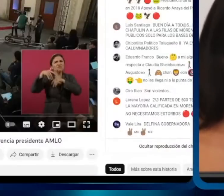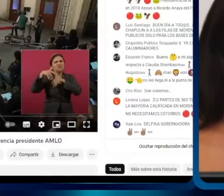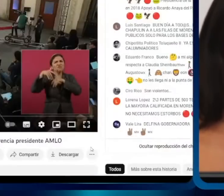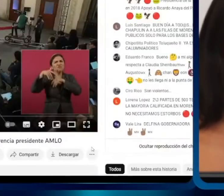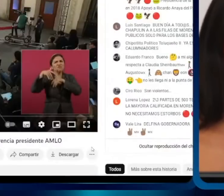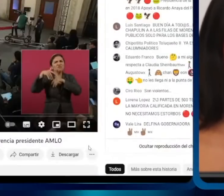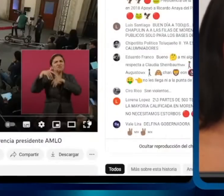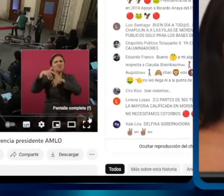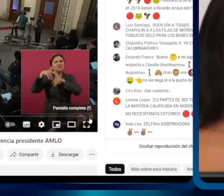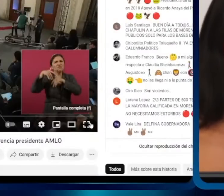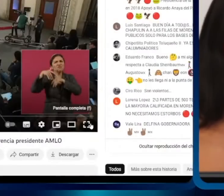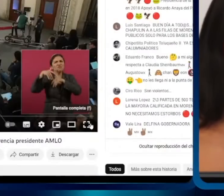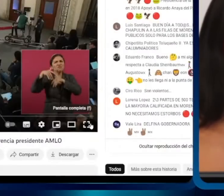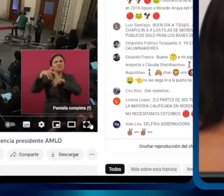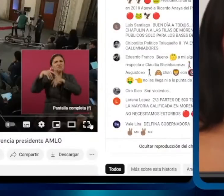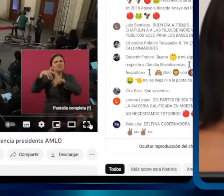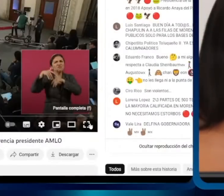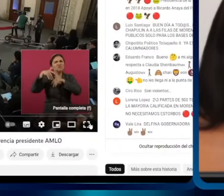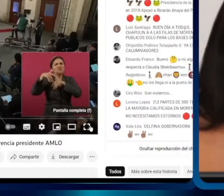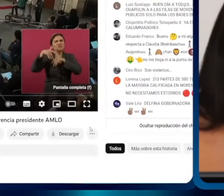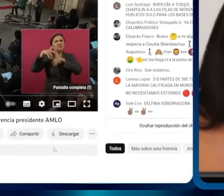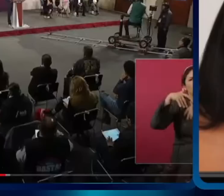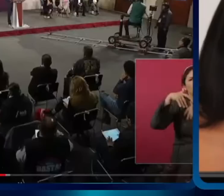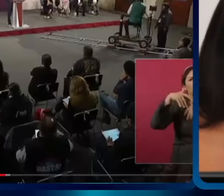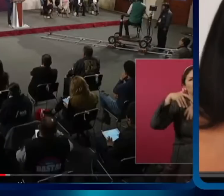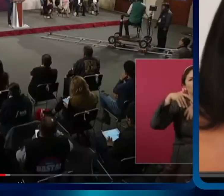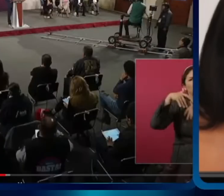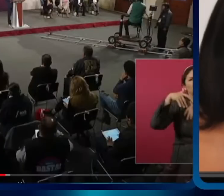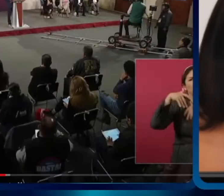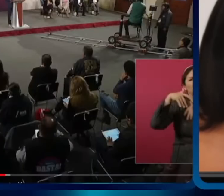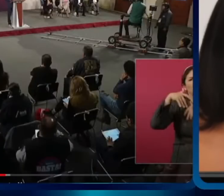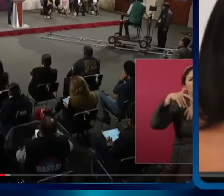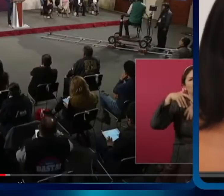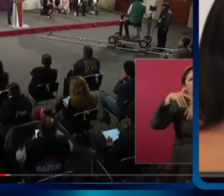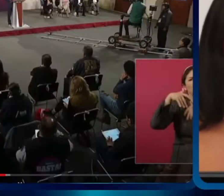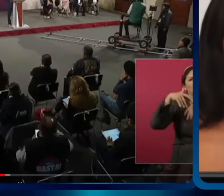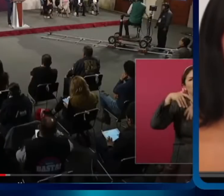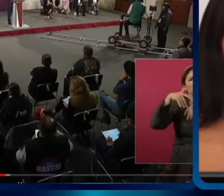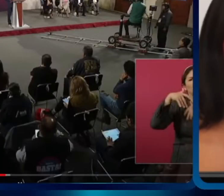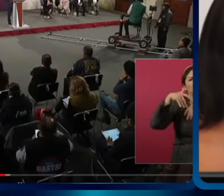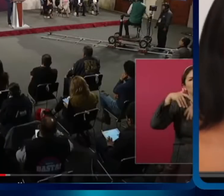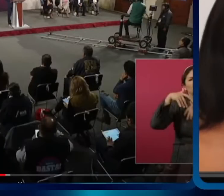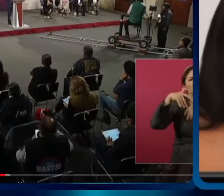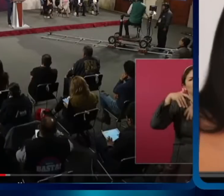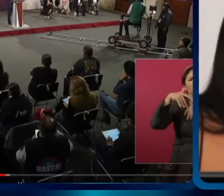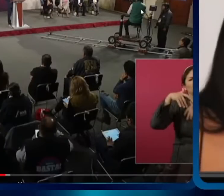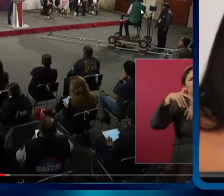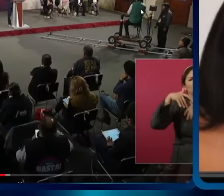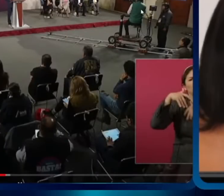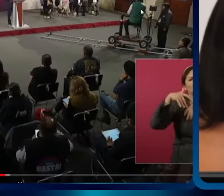así, recordaremos la declaración que dio hace unos días el presidente Andrés Manuel López Obrador, donde señalaba